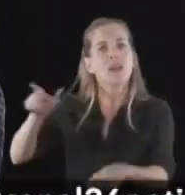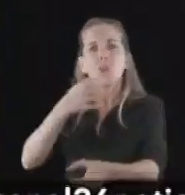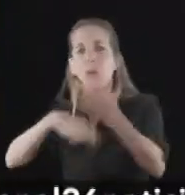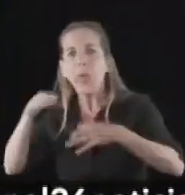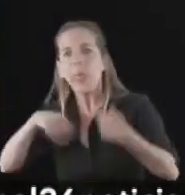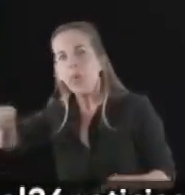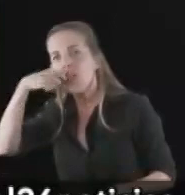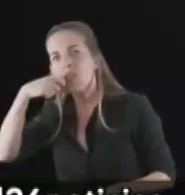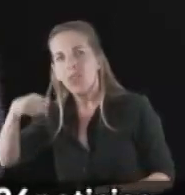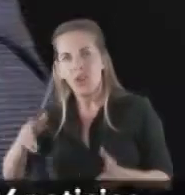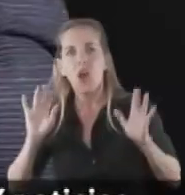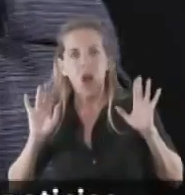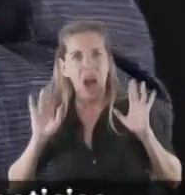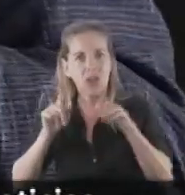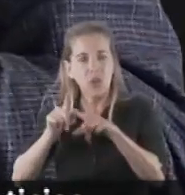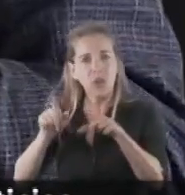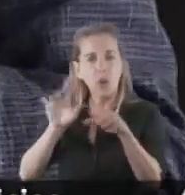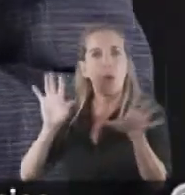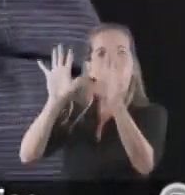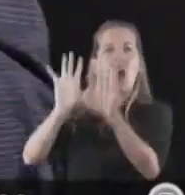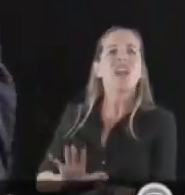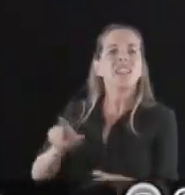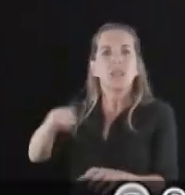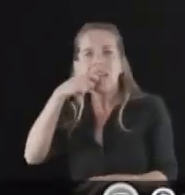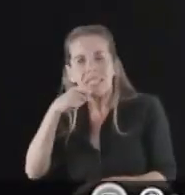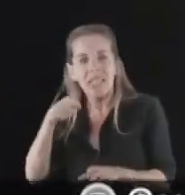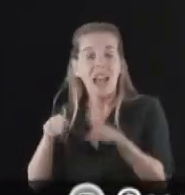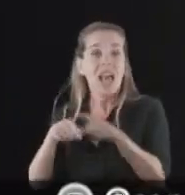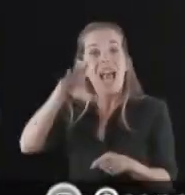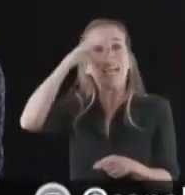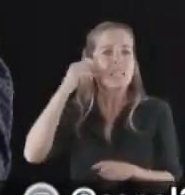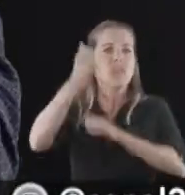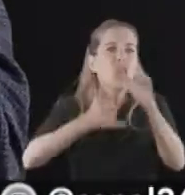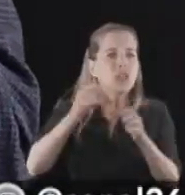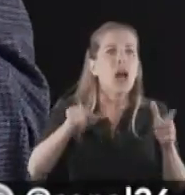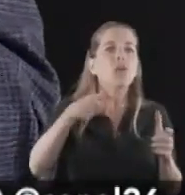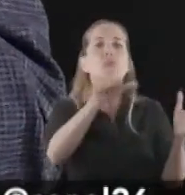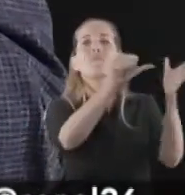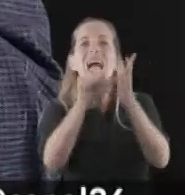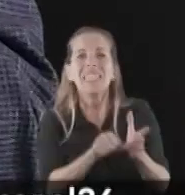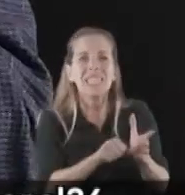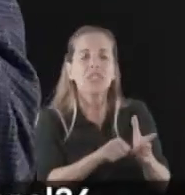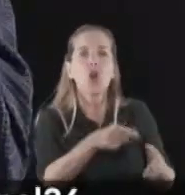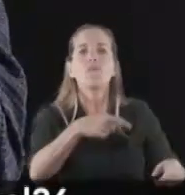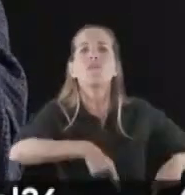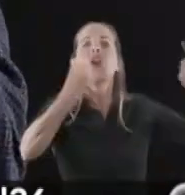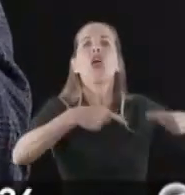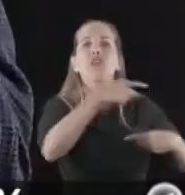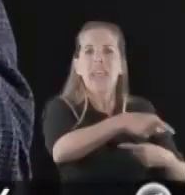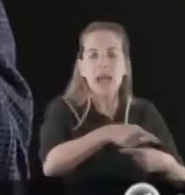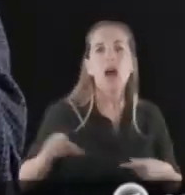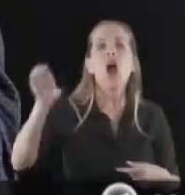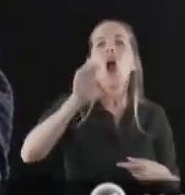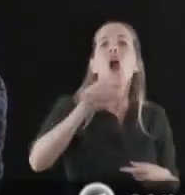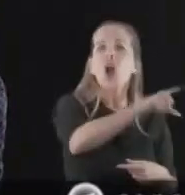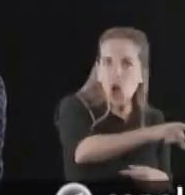ese imperio narcotraficante, como Cristina contaba de Guatemala, hay que acordarse que alguna vez en Colombia le propuso a